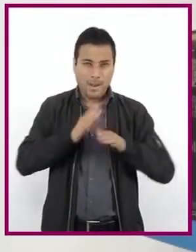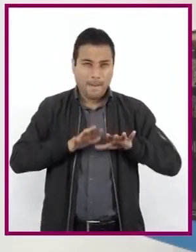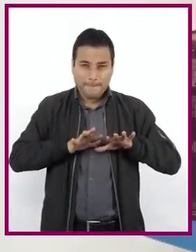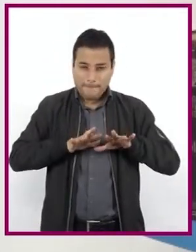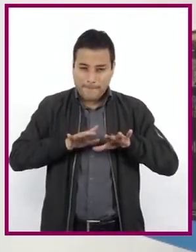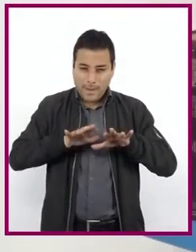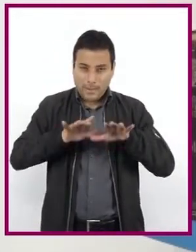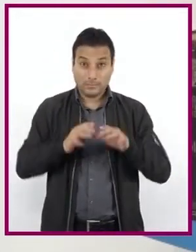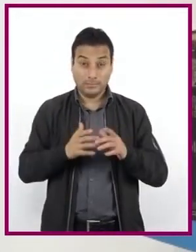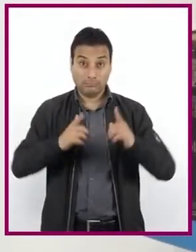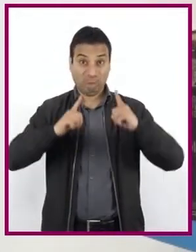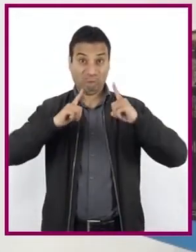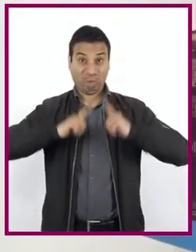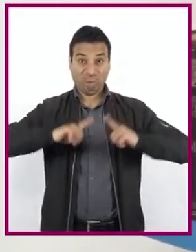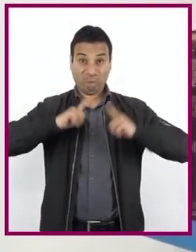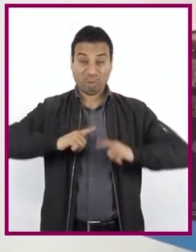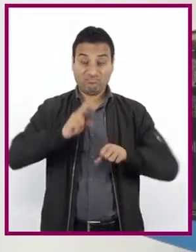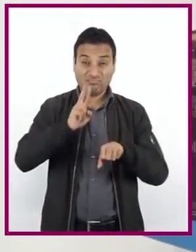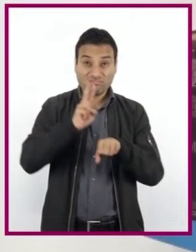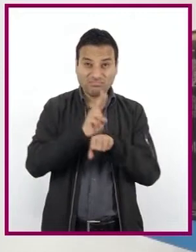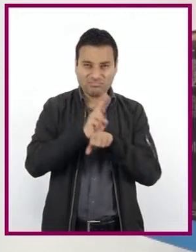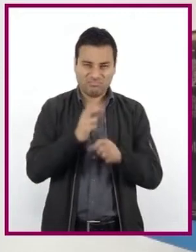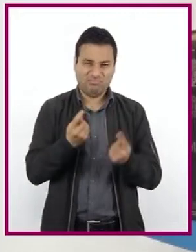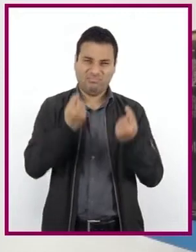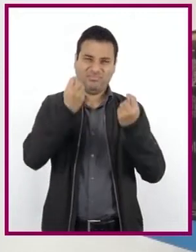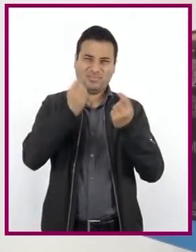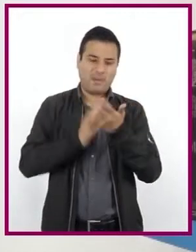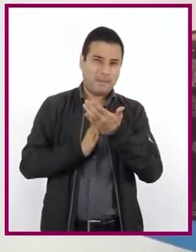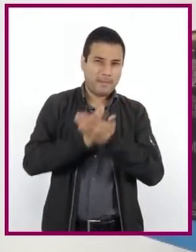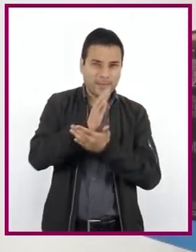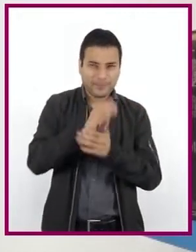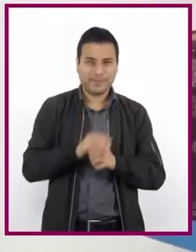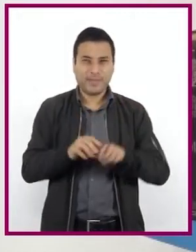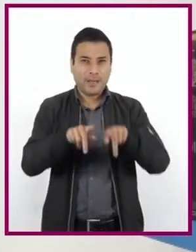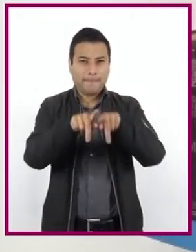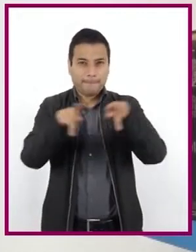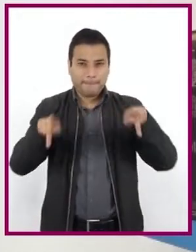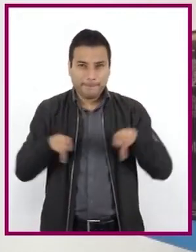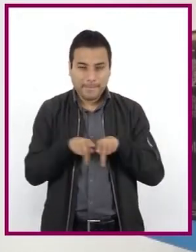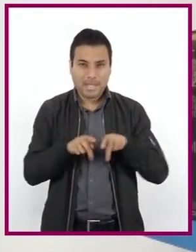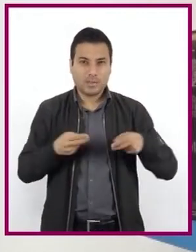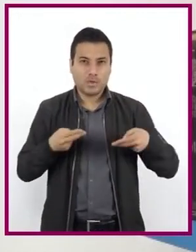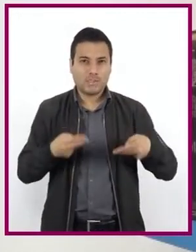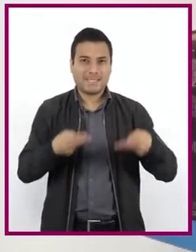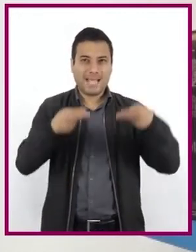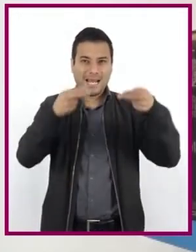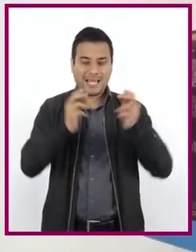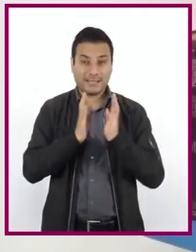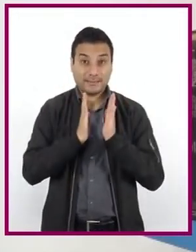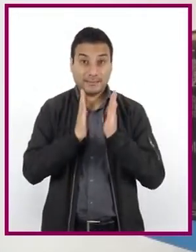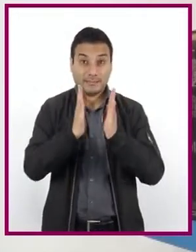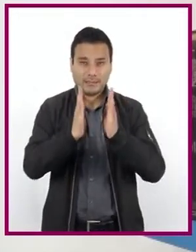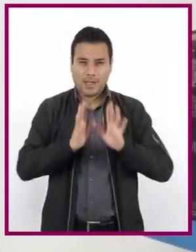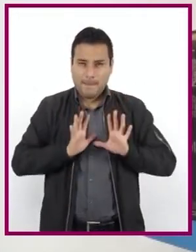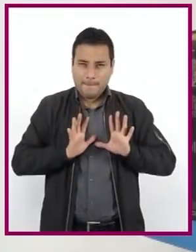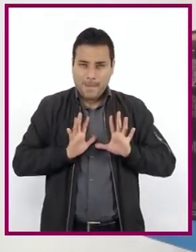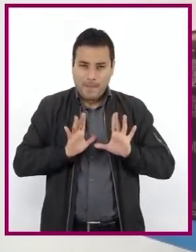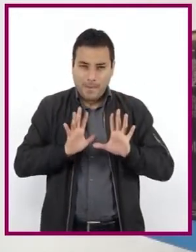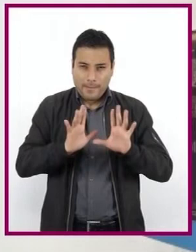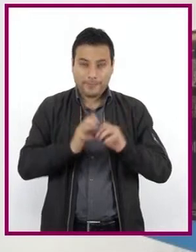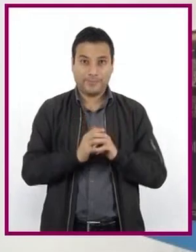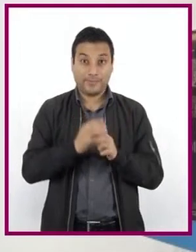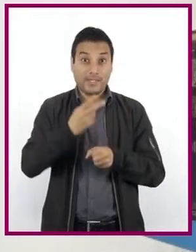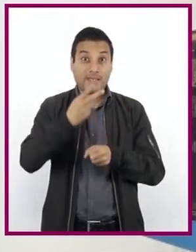respetar la guardia y ocupó los patios, escaleras y corredores. Y habiendo oído el mismo